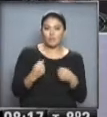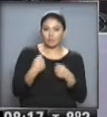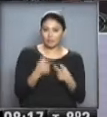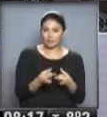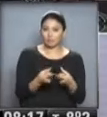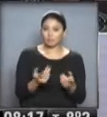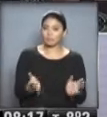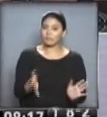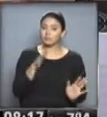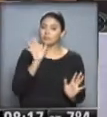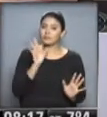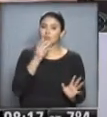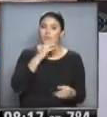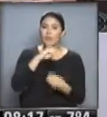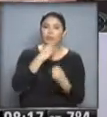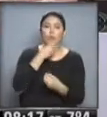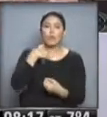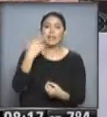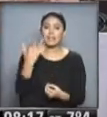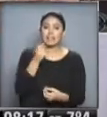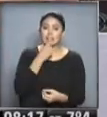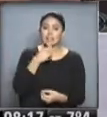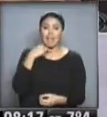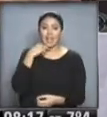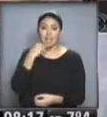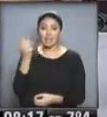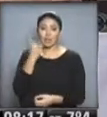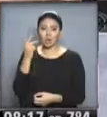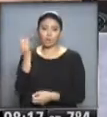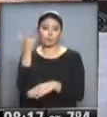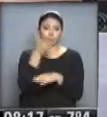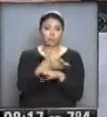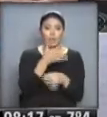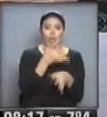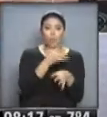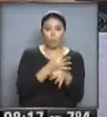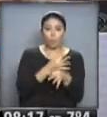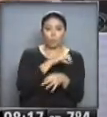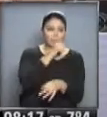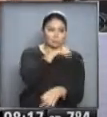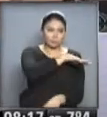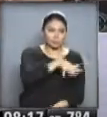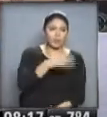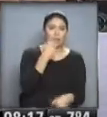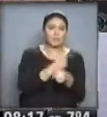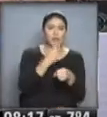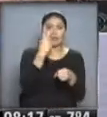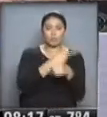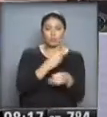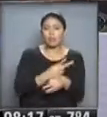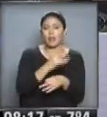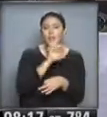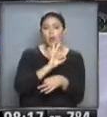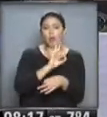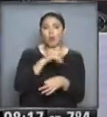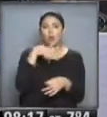cualquier familia que envía a sus hijos a la escuela pública ya sea en el nivel inicial primario secundario o en